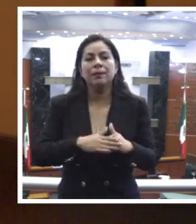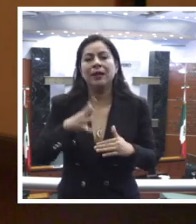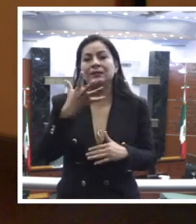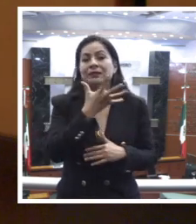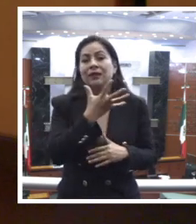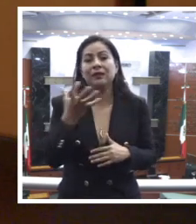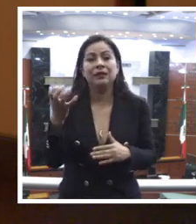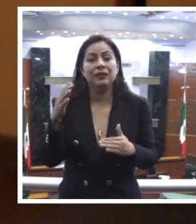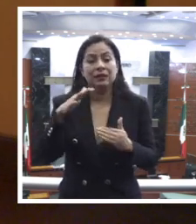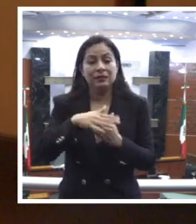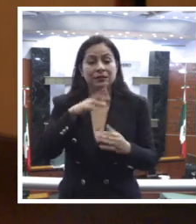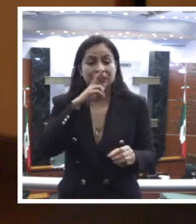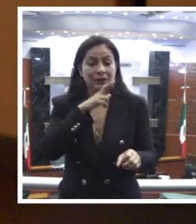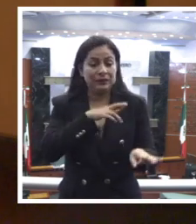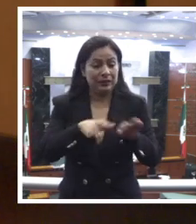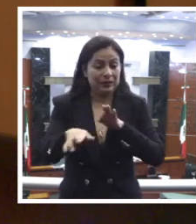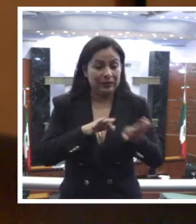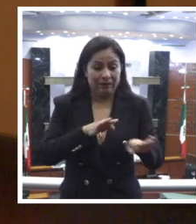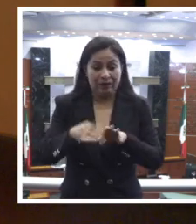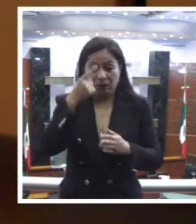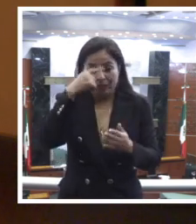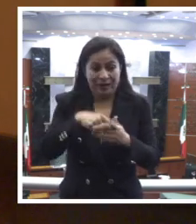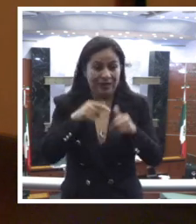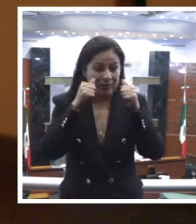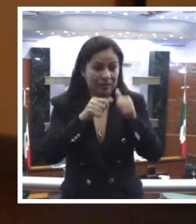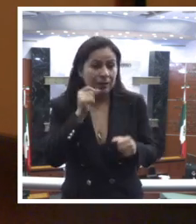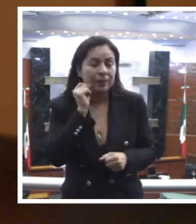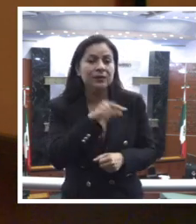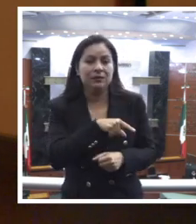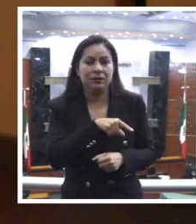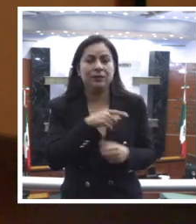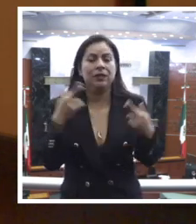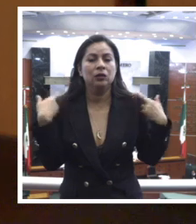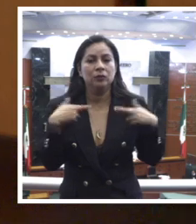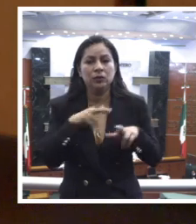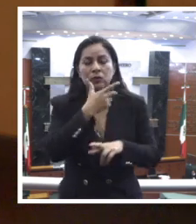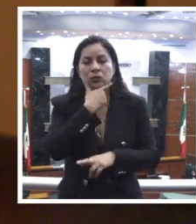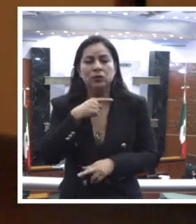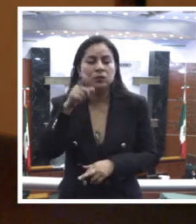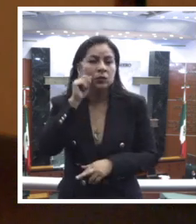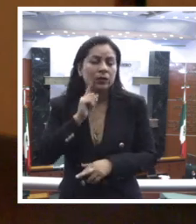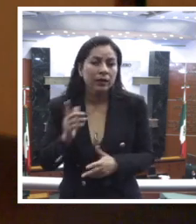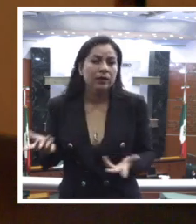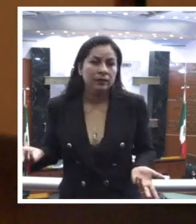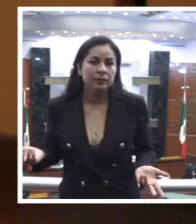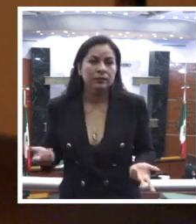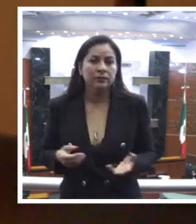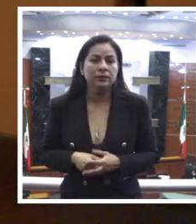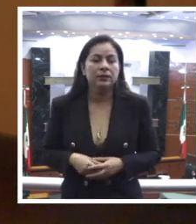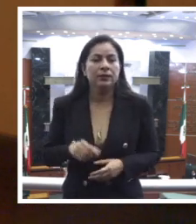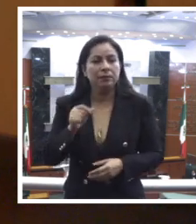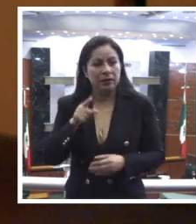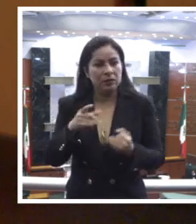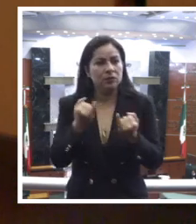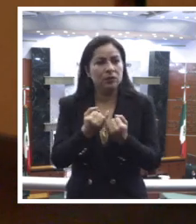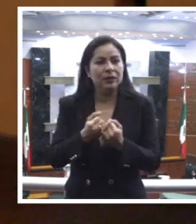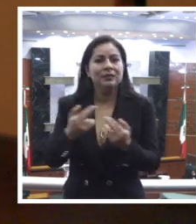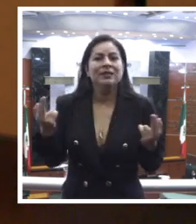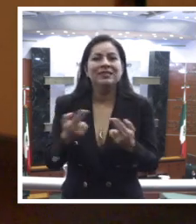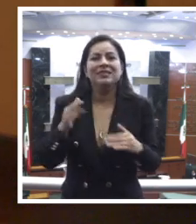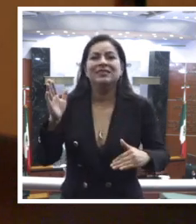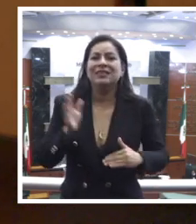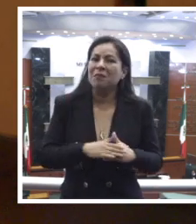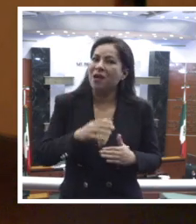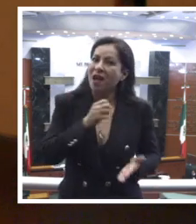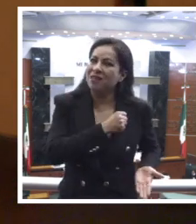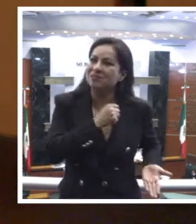500 mesas de trabajo para atender precisamente a las maestras, a los maestros. Y por supuesto se requieren más recursos